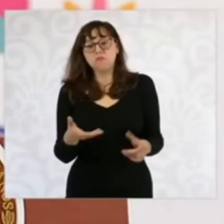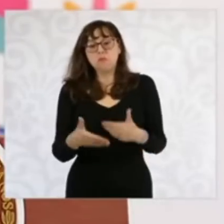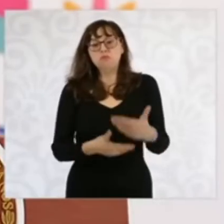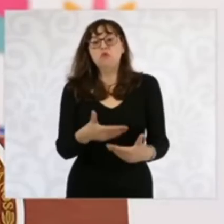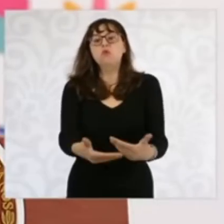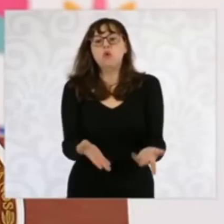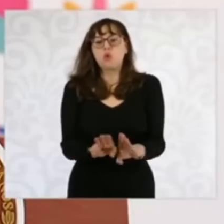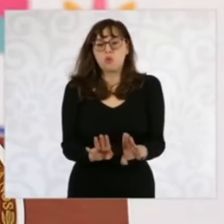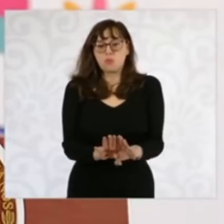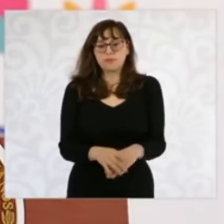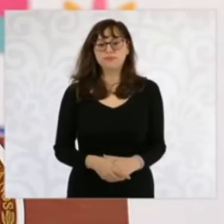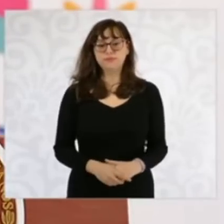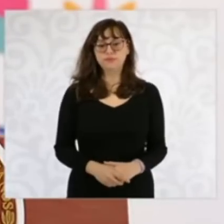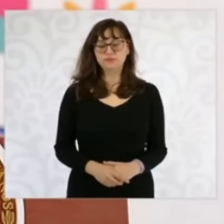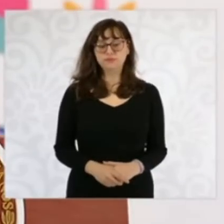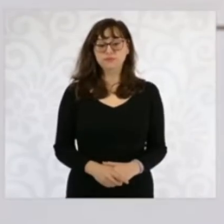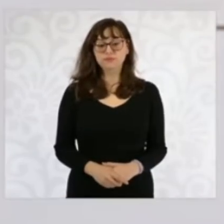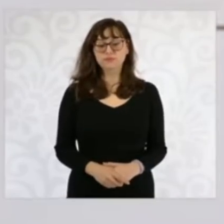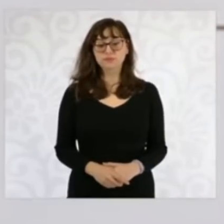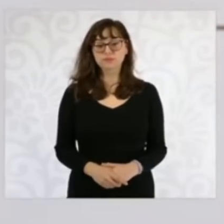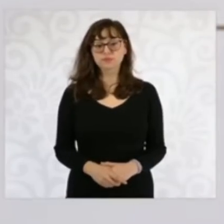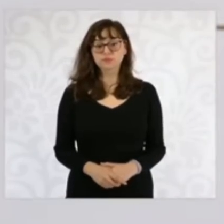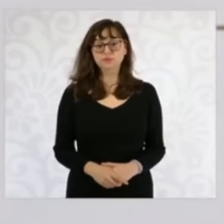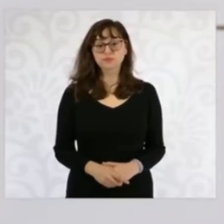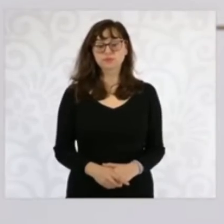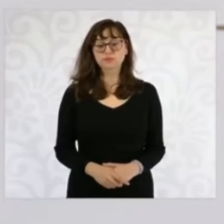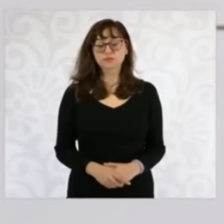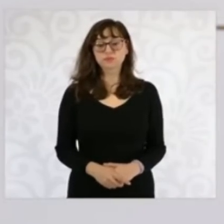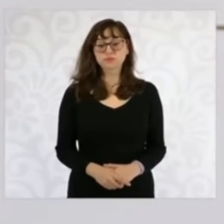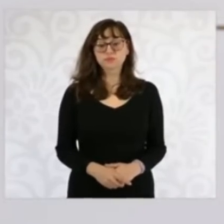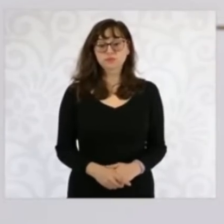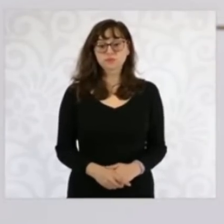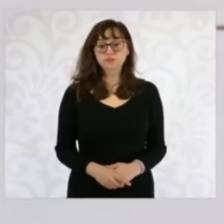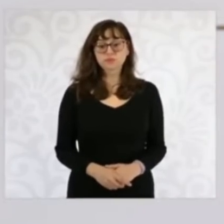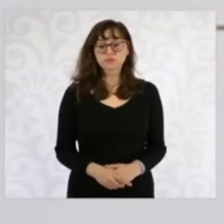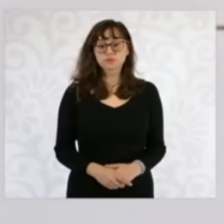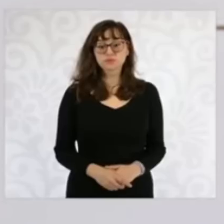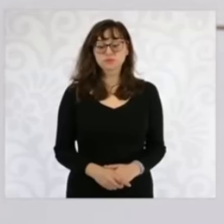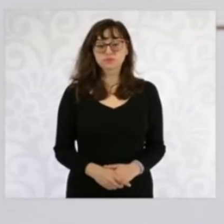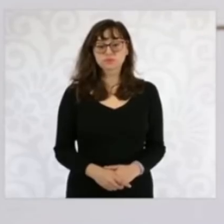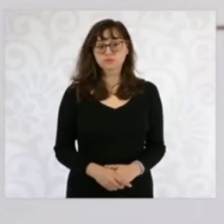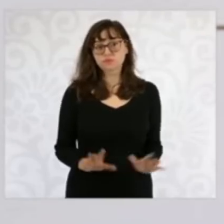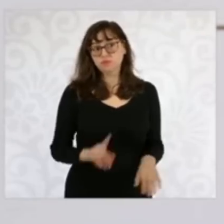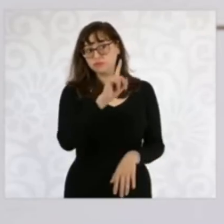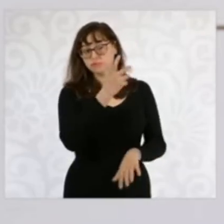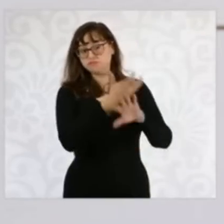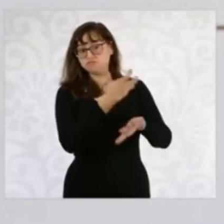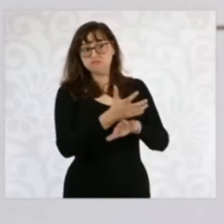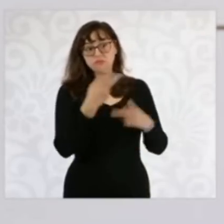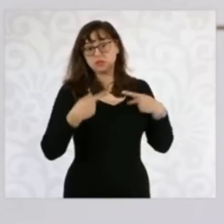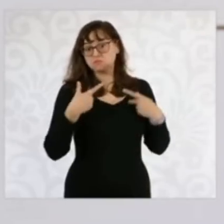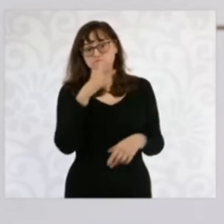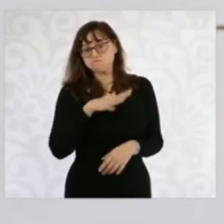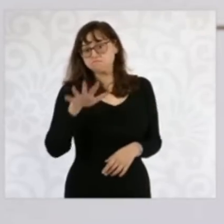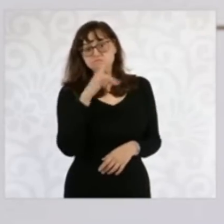Bueno, primero lo hemos mencionado. Nosotros respetamos y respetaremos, obviamente, la decisión del pueblo de Estados Unidos.